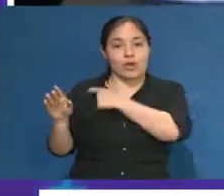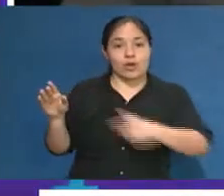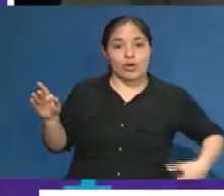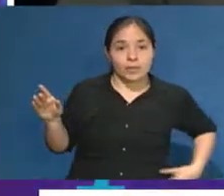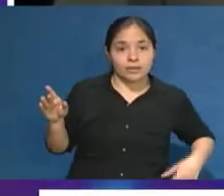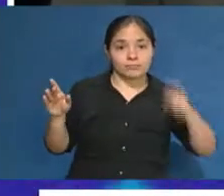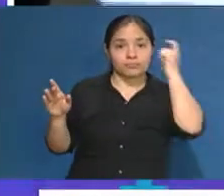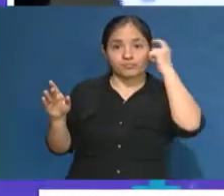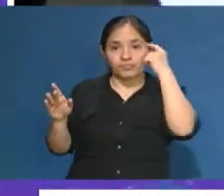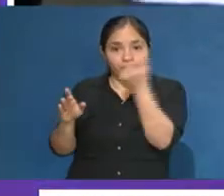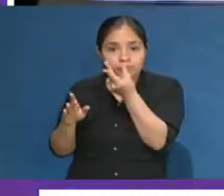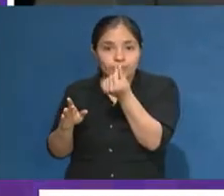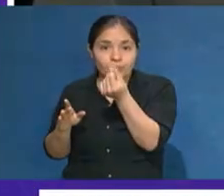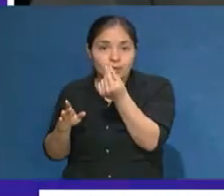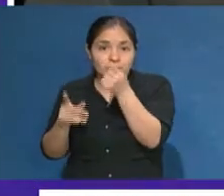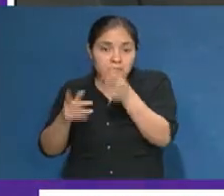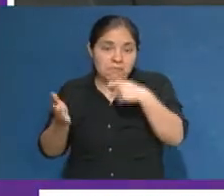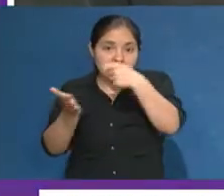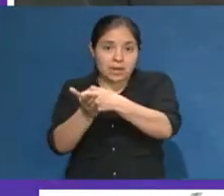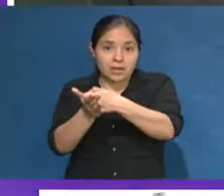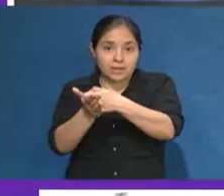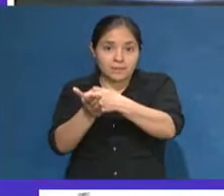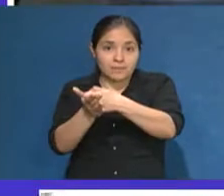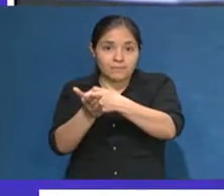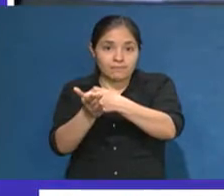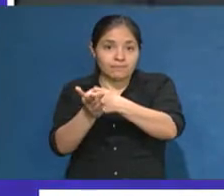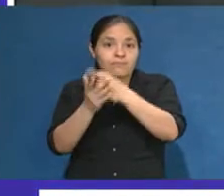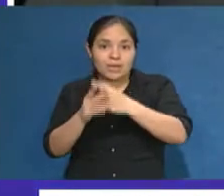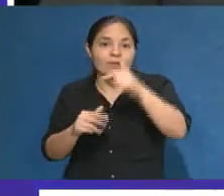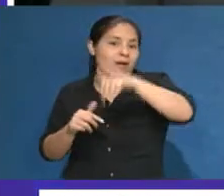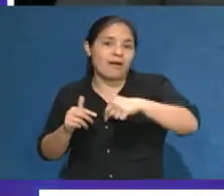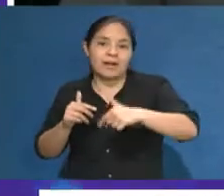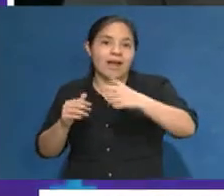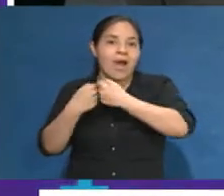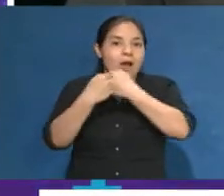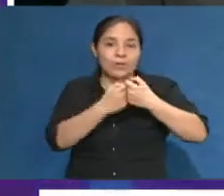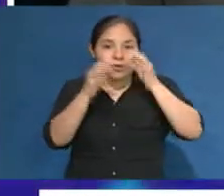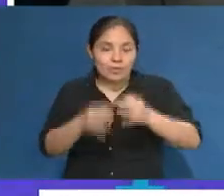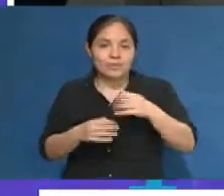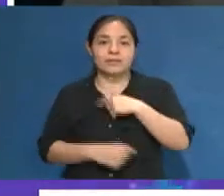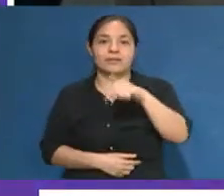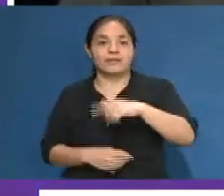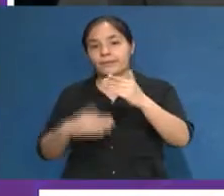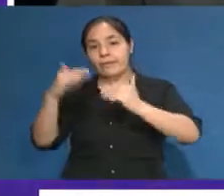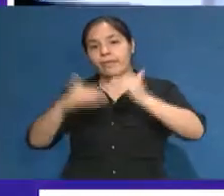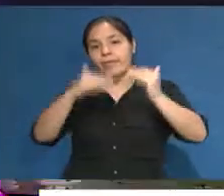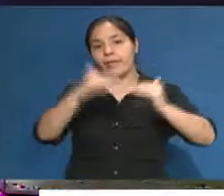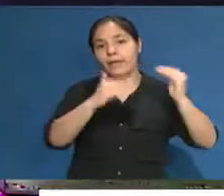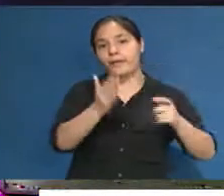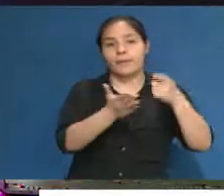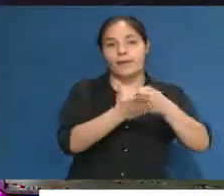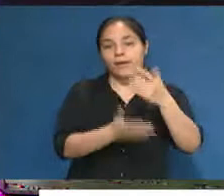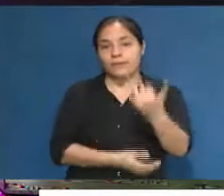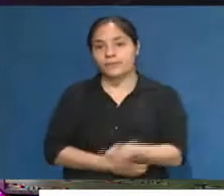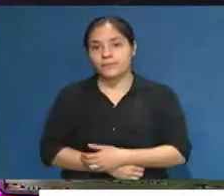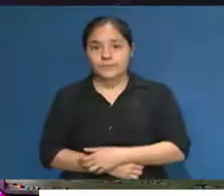tarifa es la que tenés que pagar, van a ver todos estos altibajos y estas cosas raras en las facturaciones. Uno de los puntos